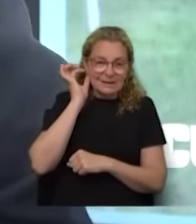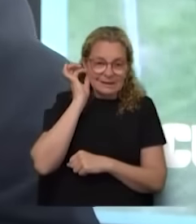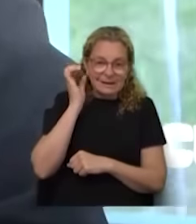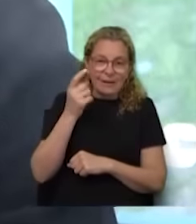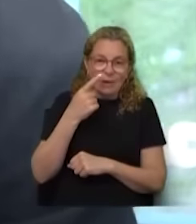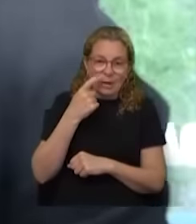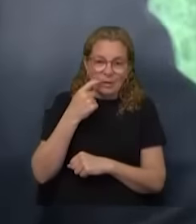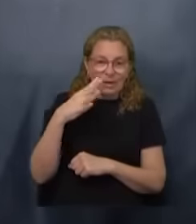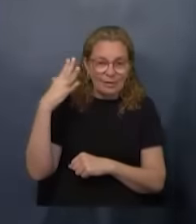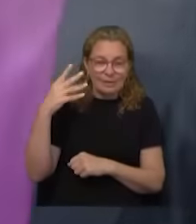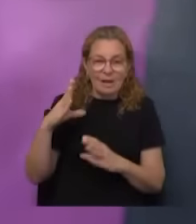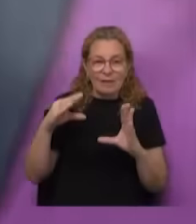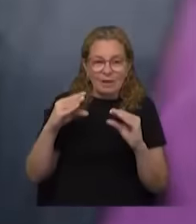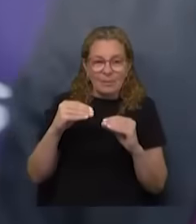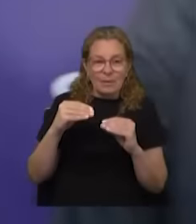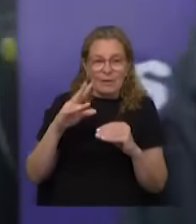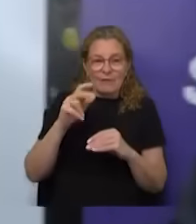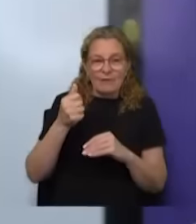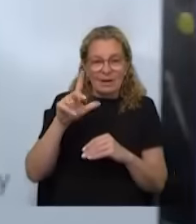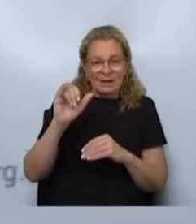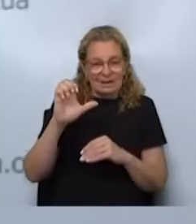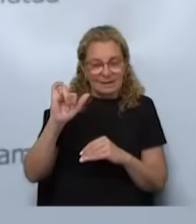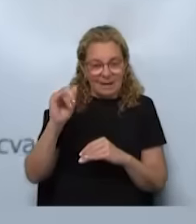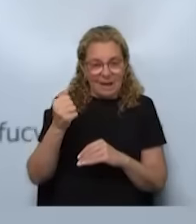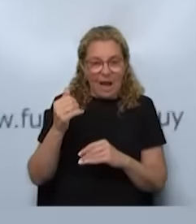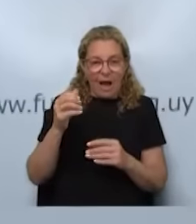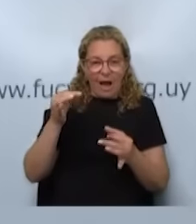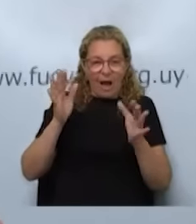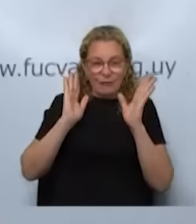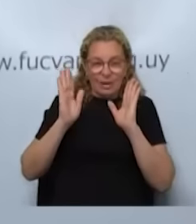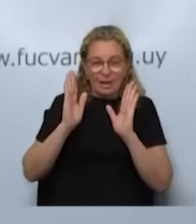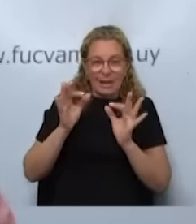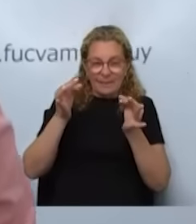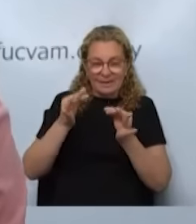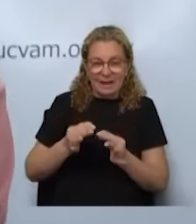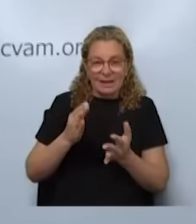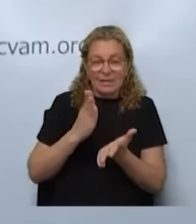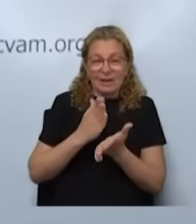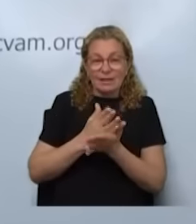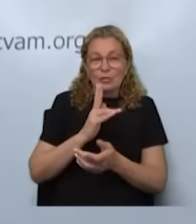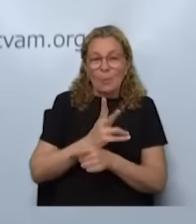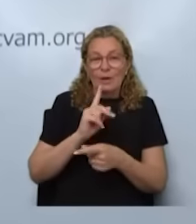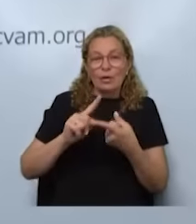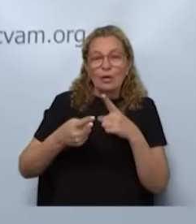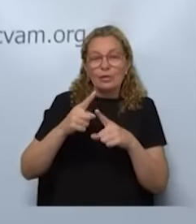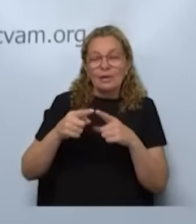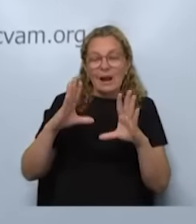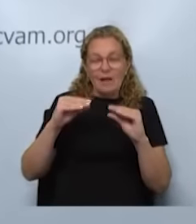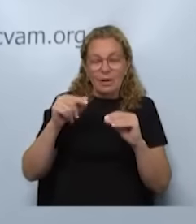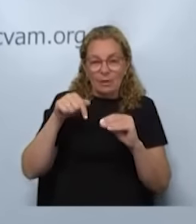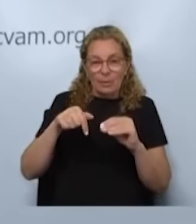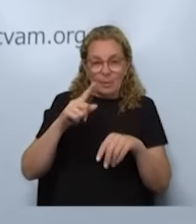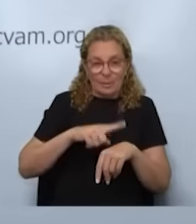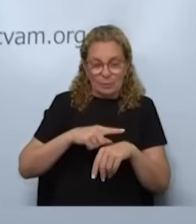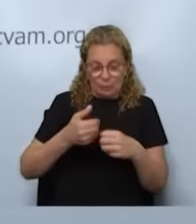adolescentes conversábamos con Valeria España abogada especialista en derechos humanos y asesora de fb que coordina este conversatorio que va a arrancar